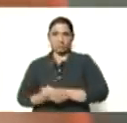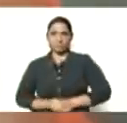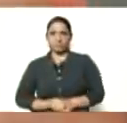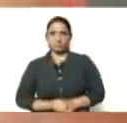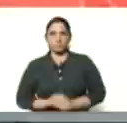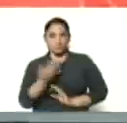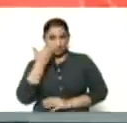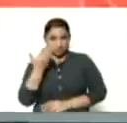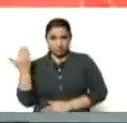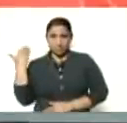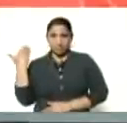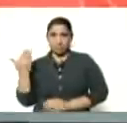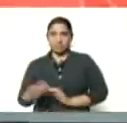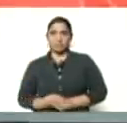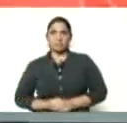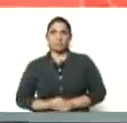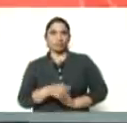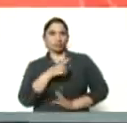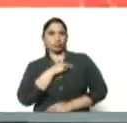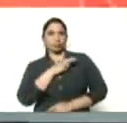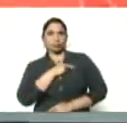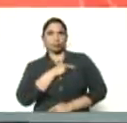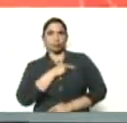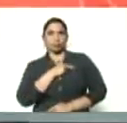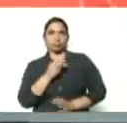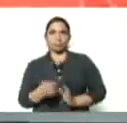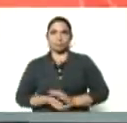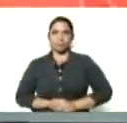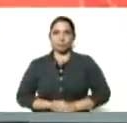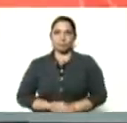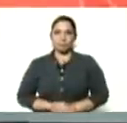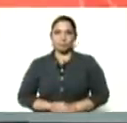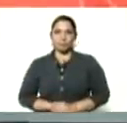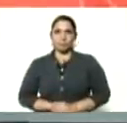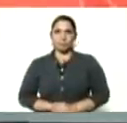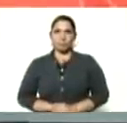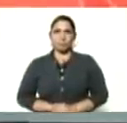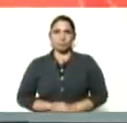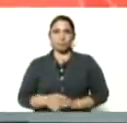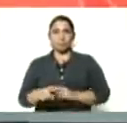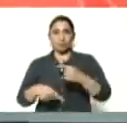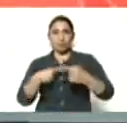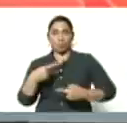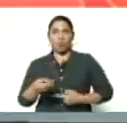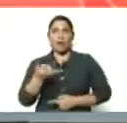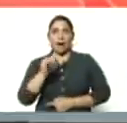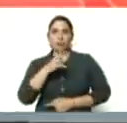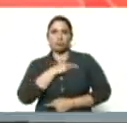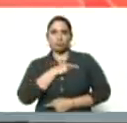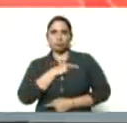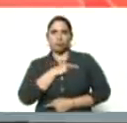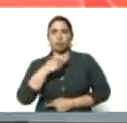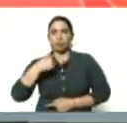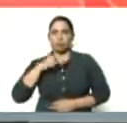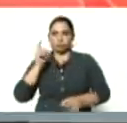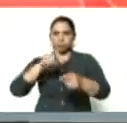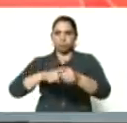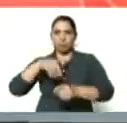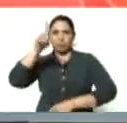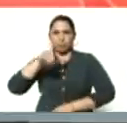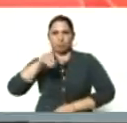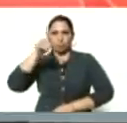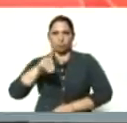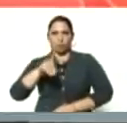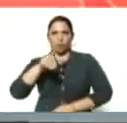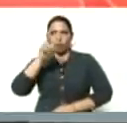Miren, los muchachos lo cargan. Increíble, ¿no? Y después aquí está el sello cuando fui diputado. Creo que del